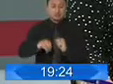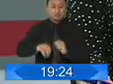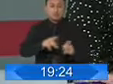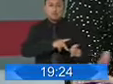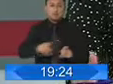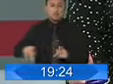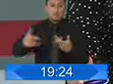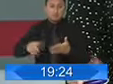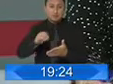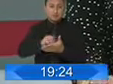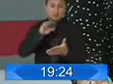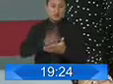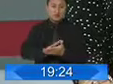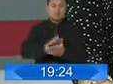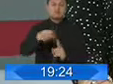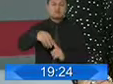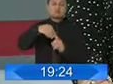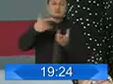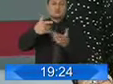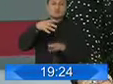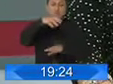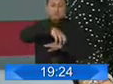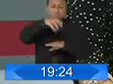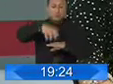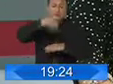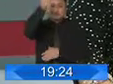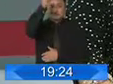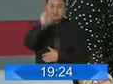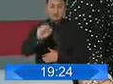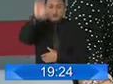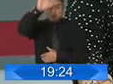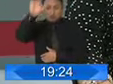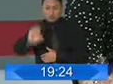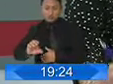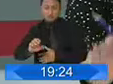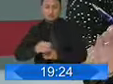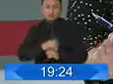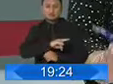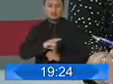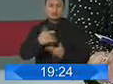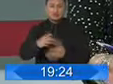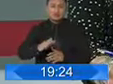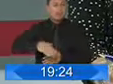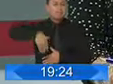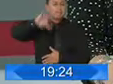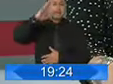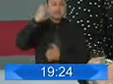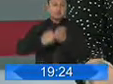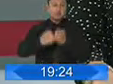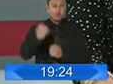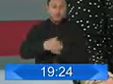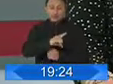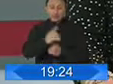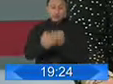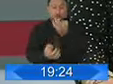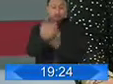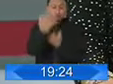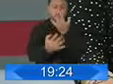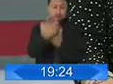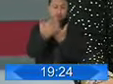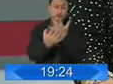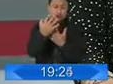será implementado especialmente en las provincias de la Sierra y la costa ecuatoriana, que son las más propensas a incendios de este